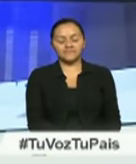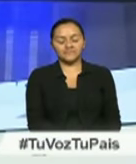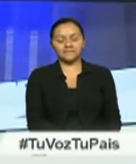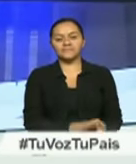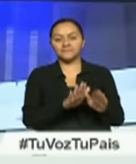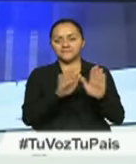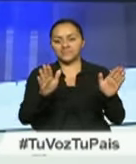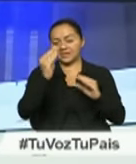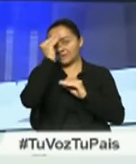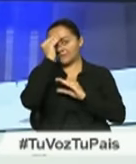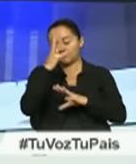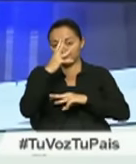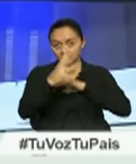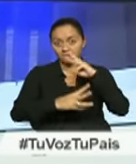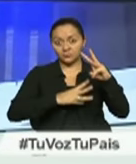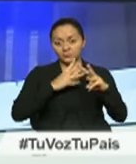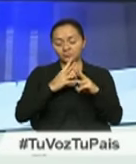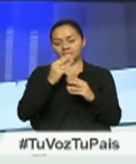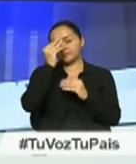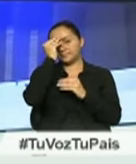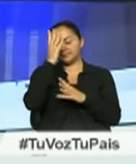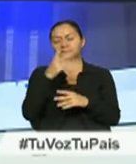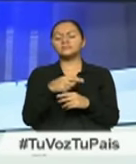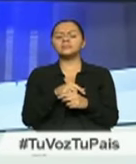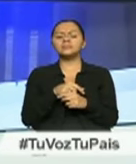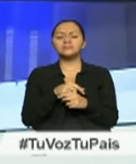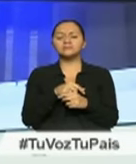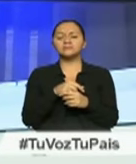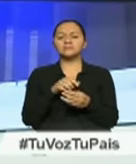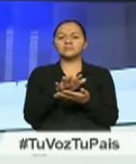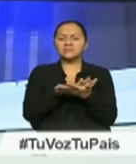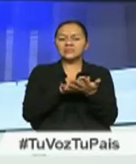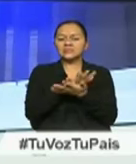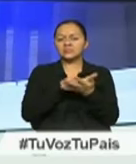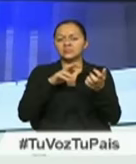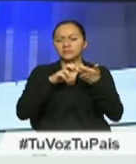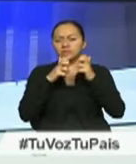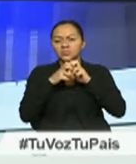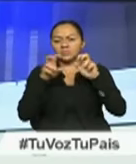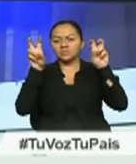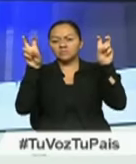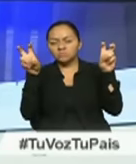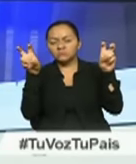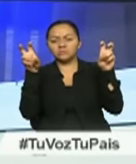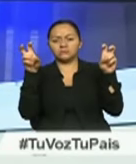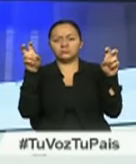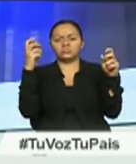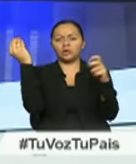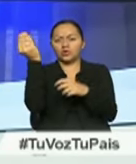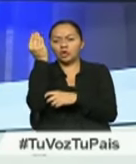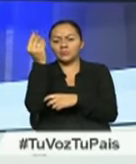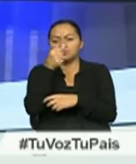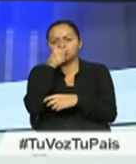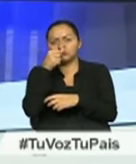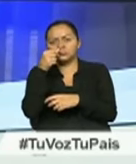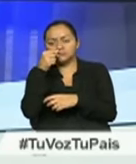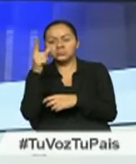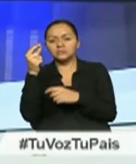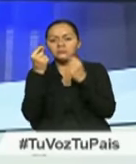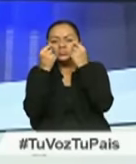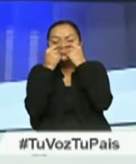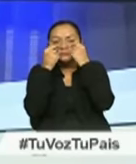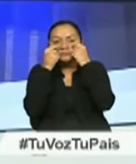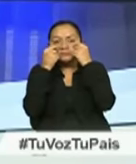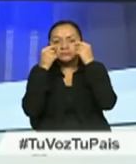Listos con la información del mundo, ahora les contamos que la violencia generada por pandilleros y narcotraficantes pertenecientes a la Mara